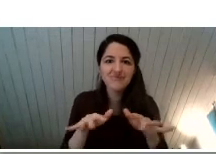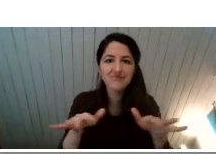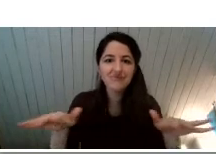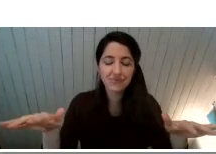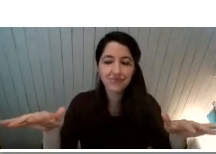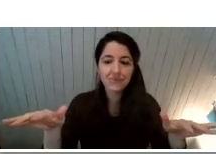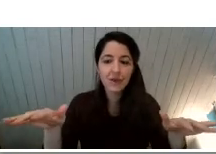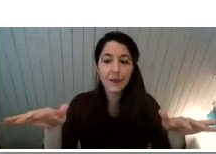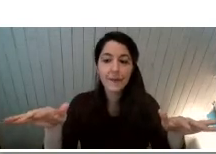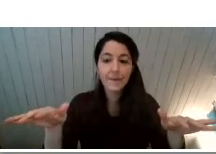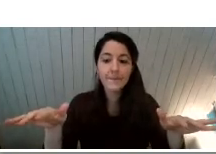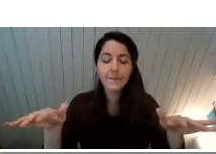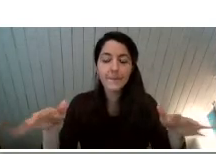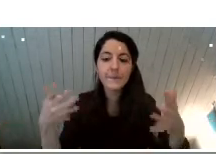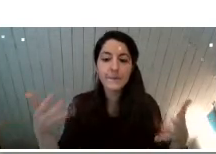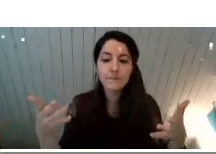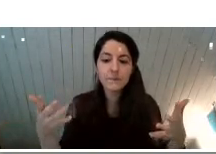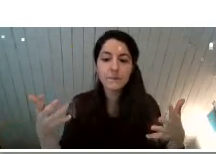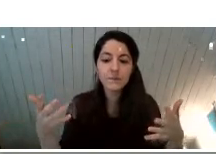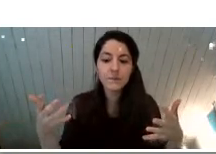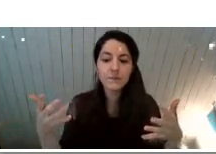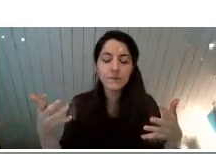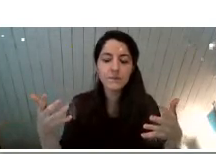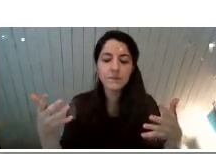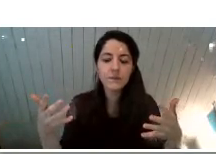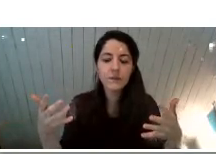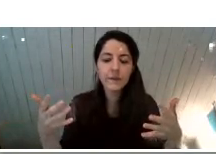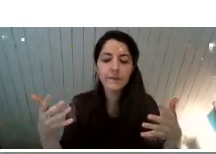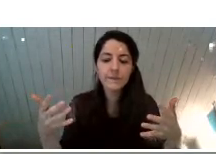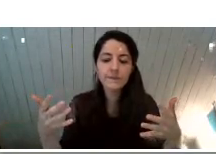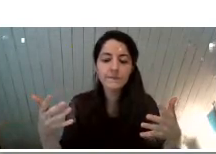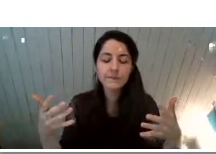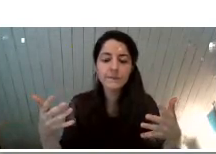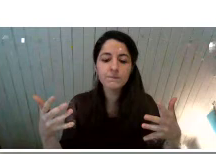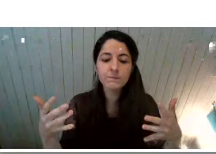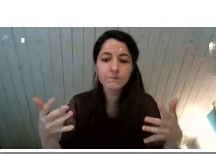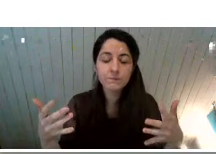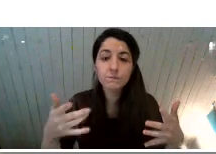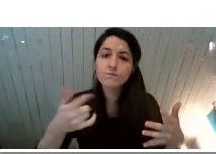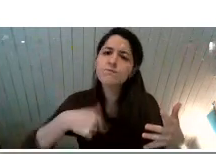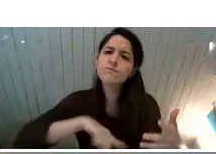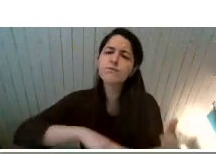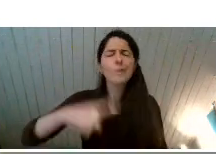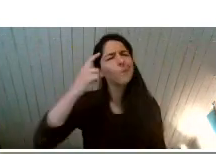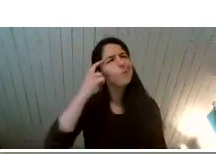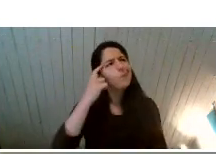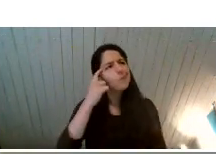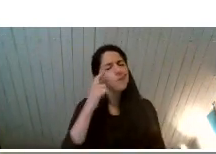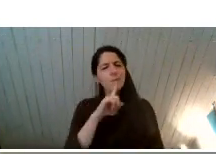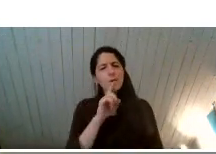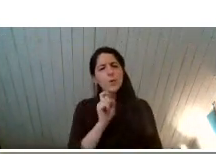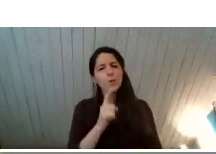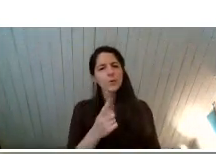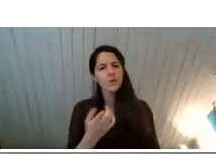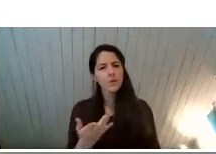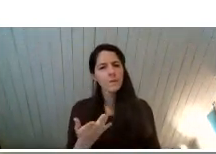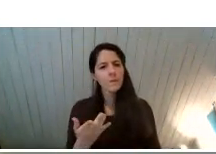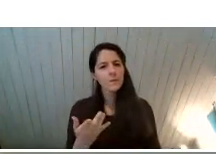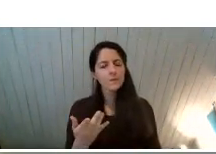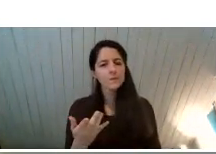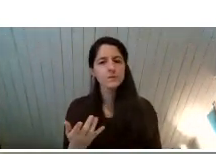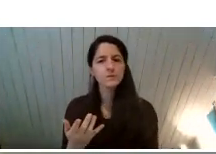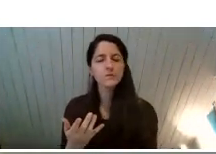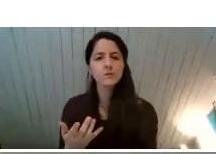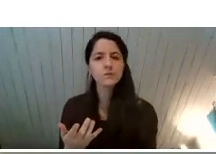Entonces, bueno, nos preguntamos, nos preguntamos, ¿qué tienen que